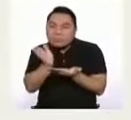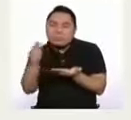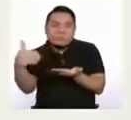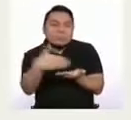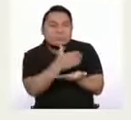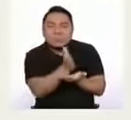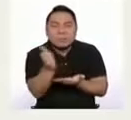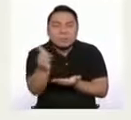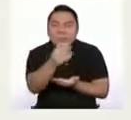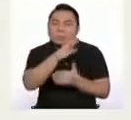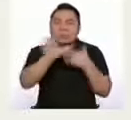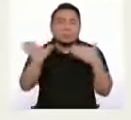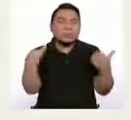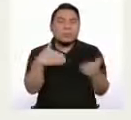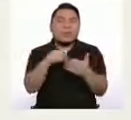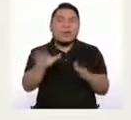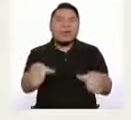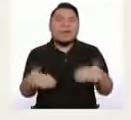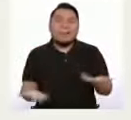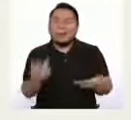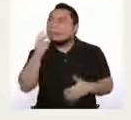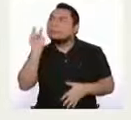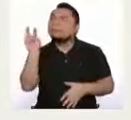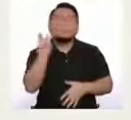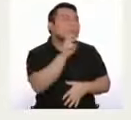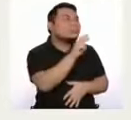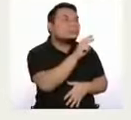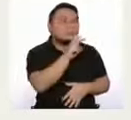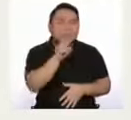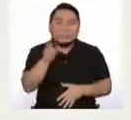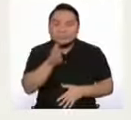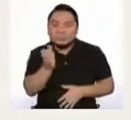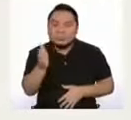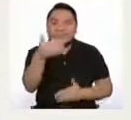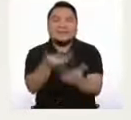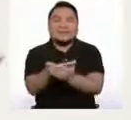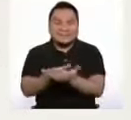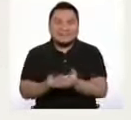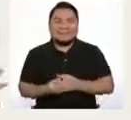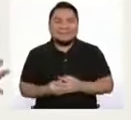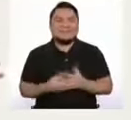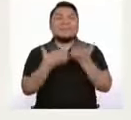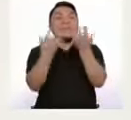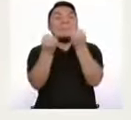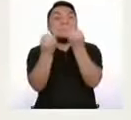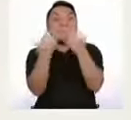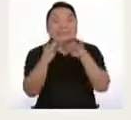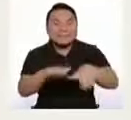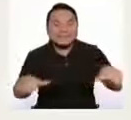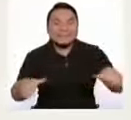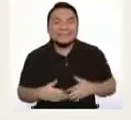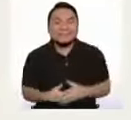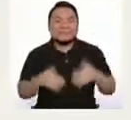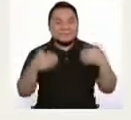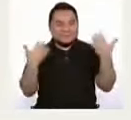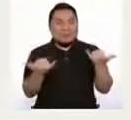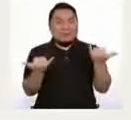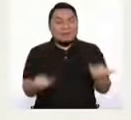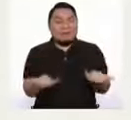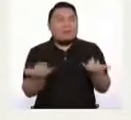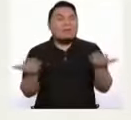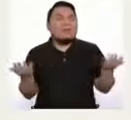observadores de todo lo que hay a nuestro alrededor. ¡Muy bien, niños y niñas! Ha llegado